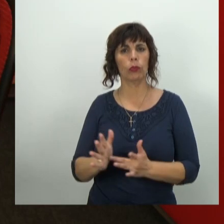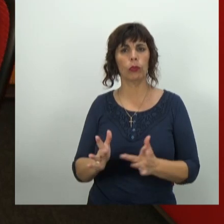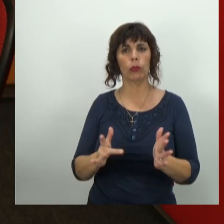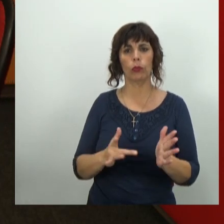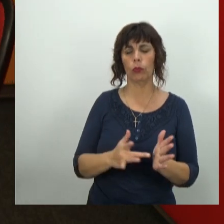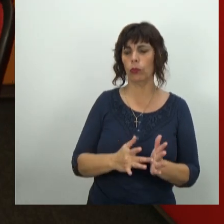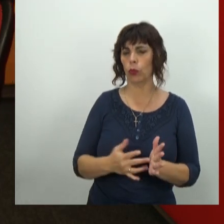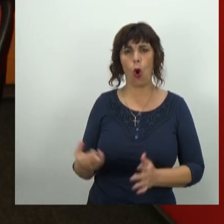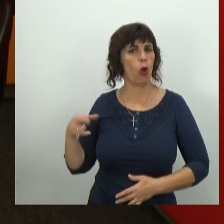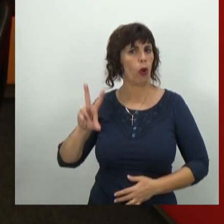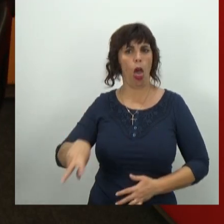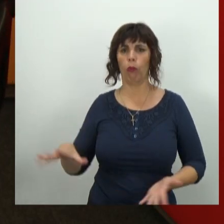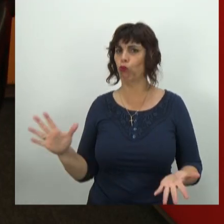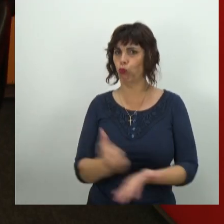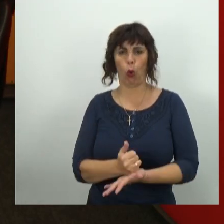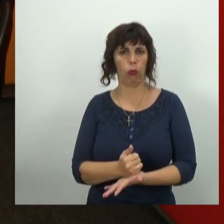razón de todo.